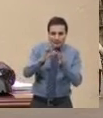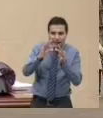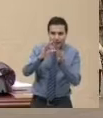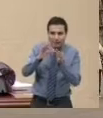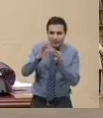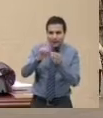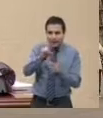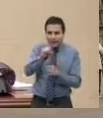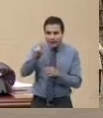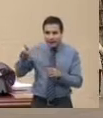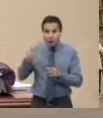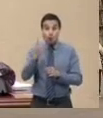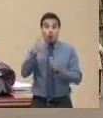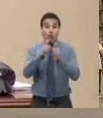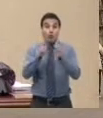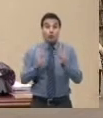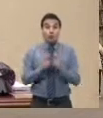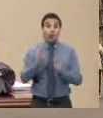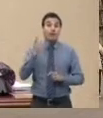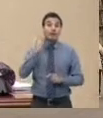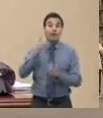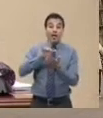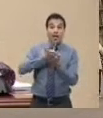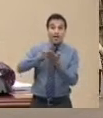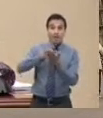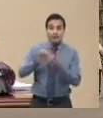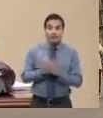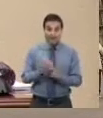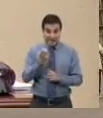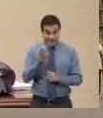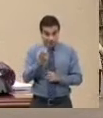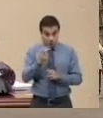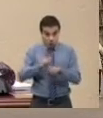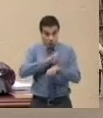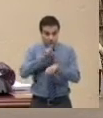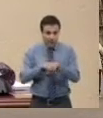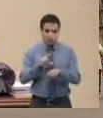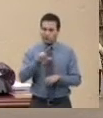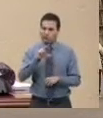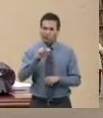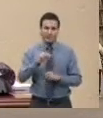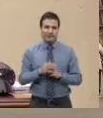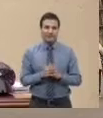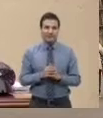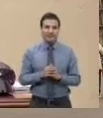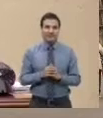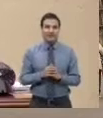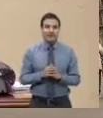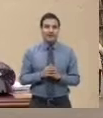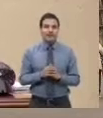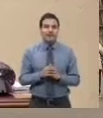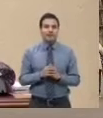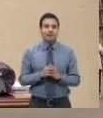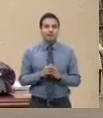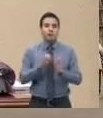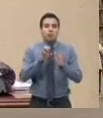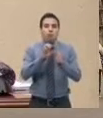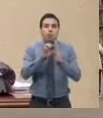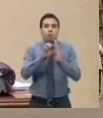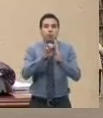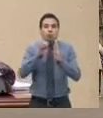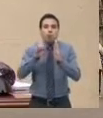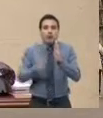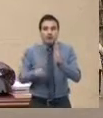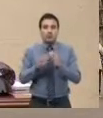aliados de un partido. No, eso no es lo ordinario. Cuando hay algo espontáneo, lo definimos de